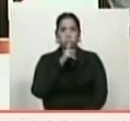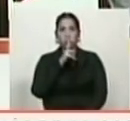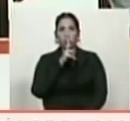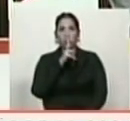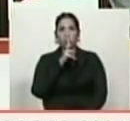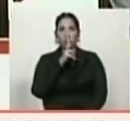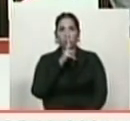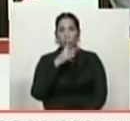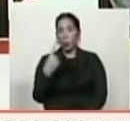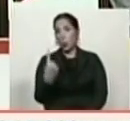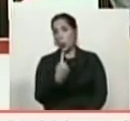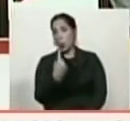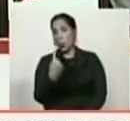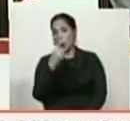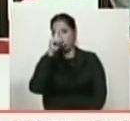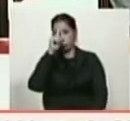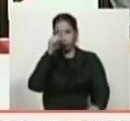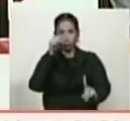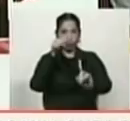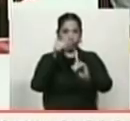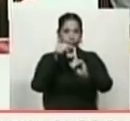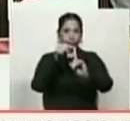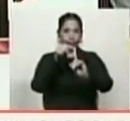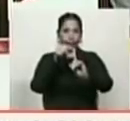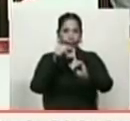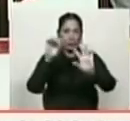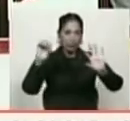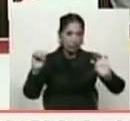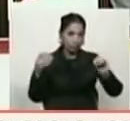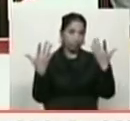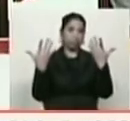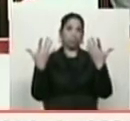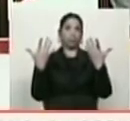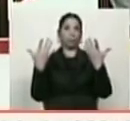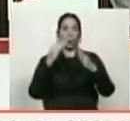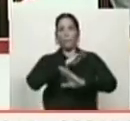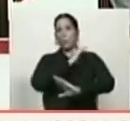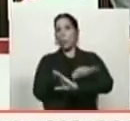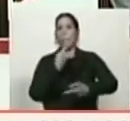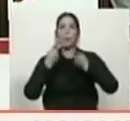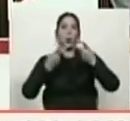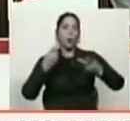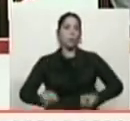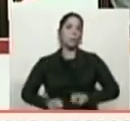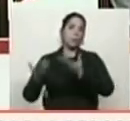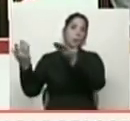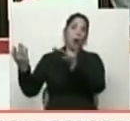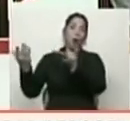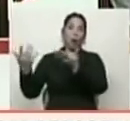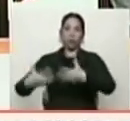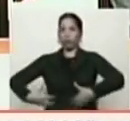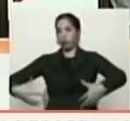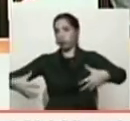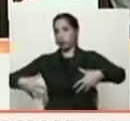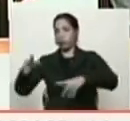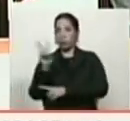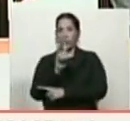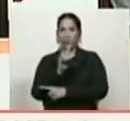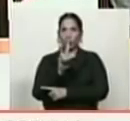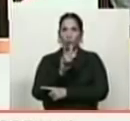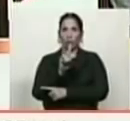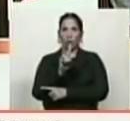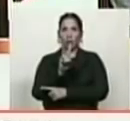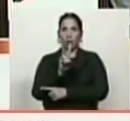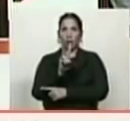su único fin es conseguir a toda costa el poder político para entregarle las riquezas de Venezuela a sus amos del